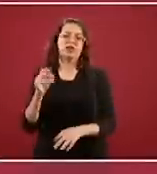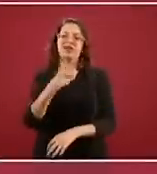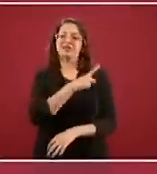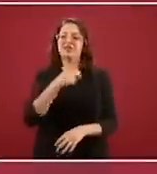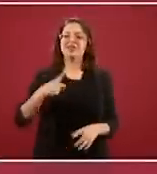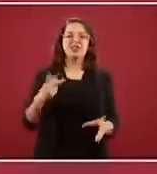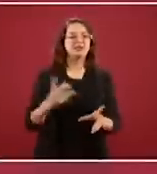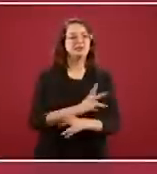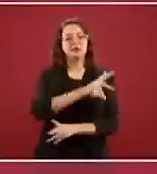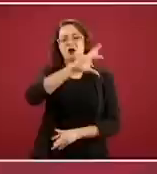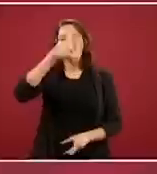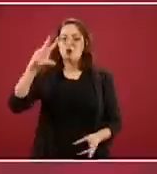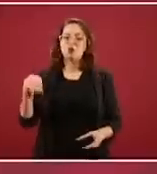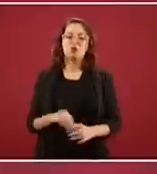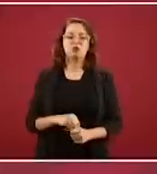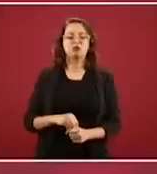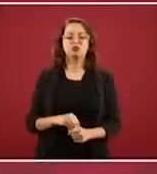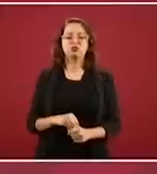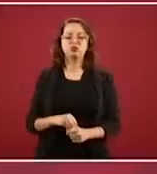es